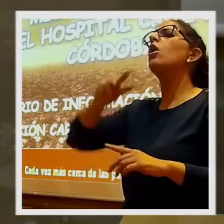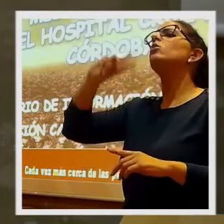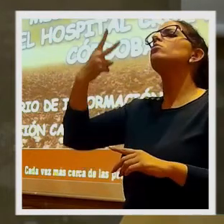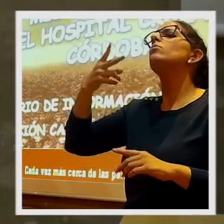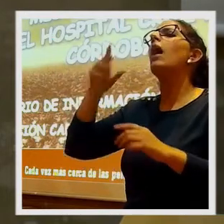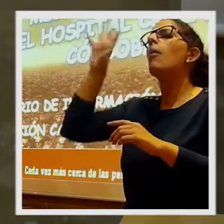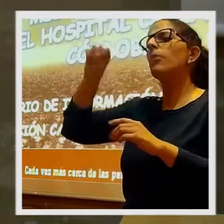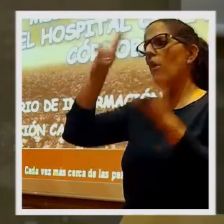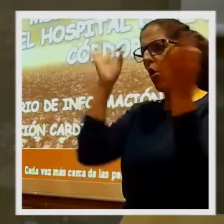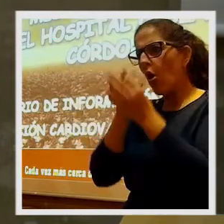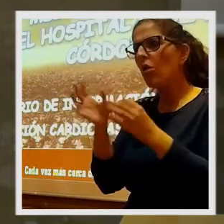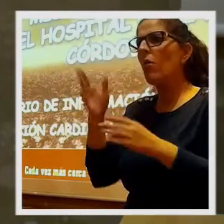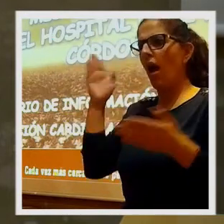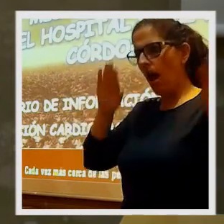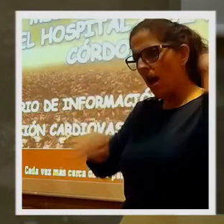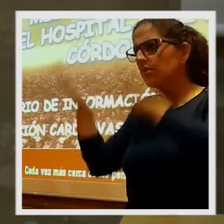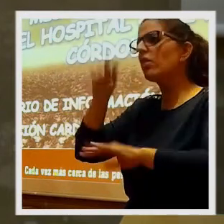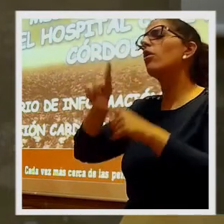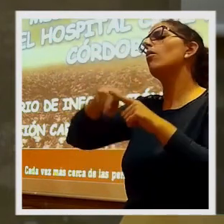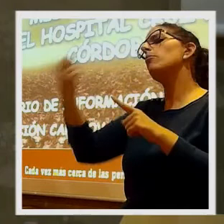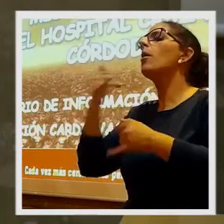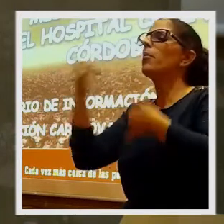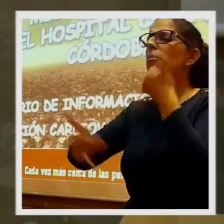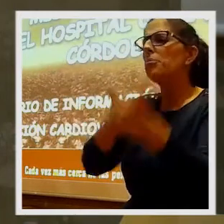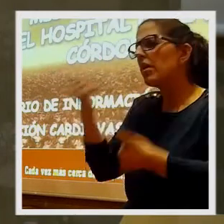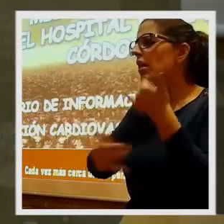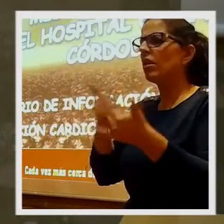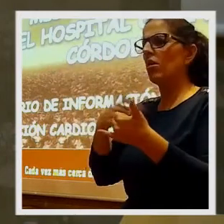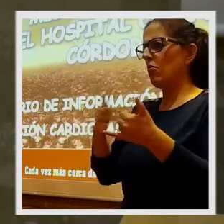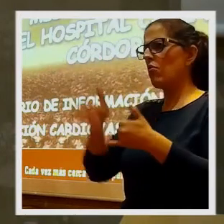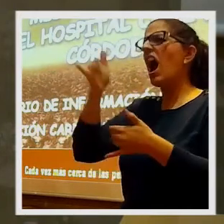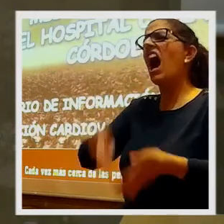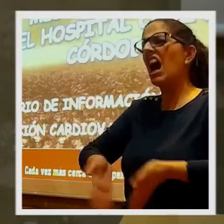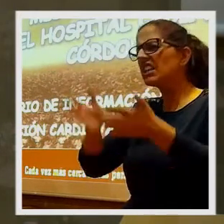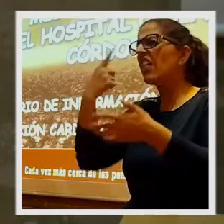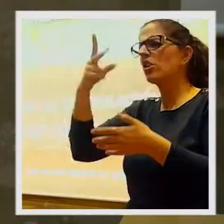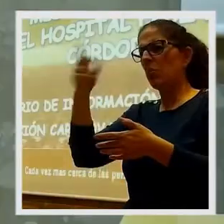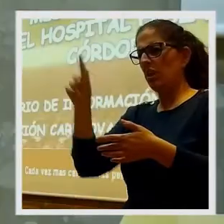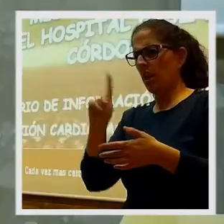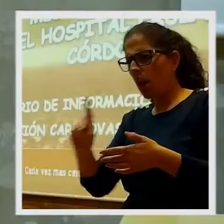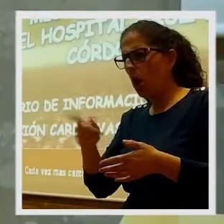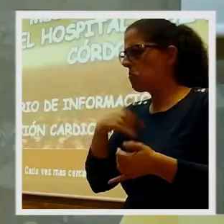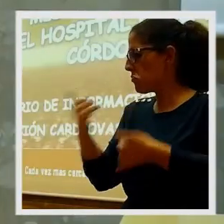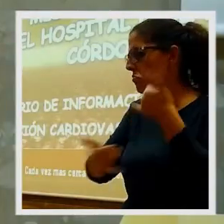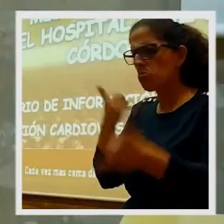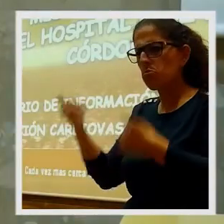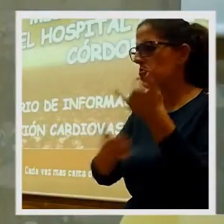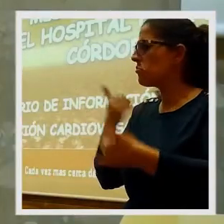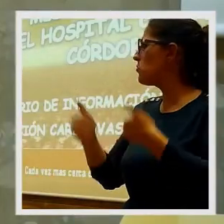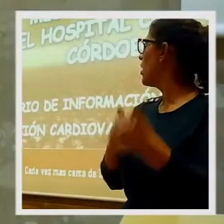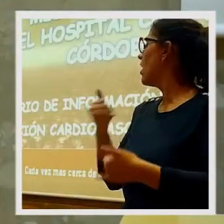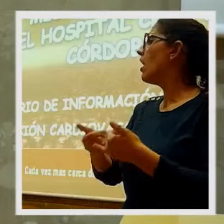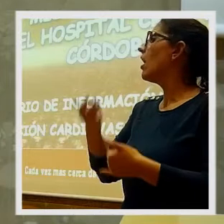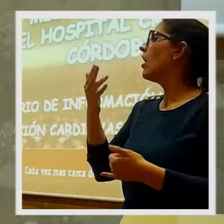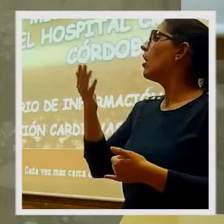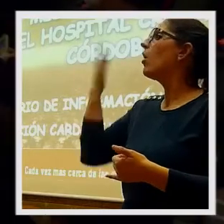natación, luego me dio por la bicicleta y hacía ruta de carretera de 100-120 kilómetros, y en esta última época,